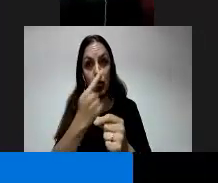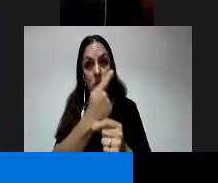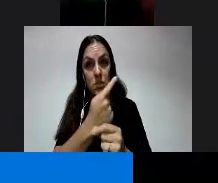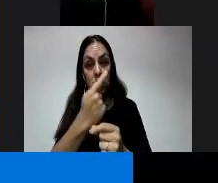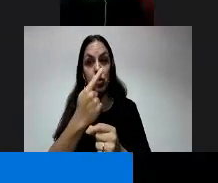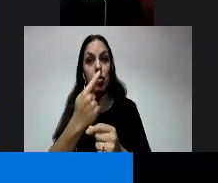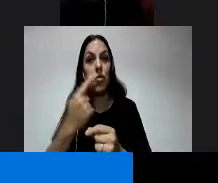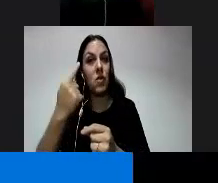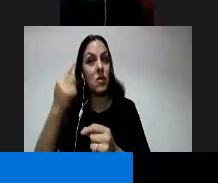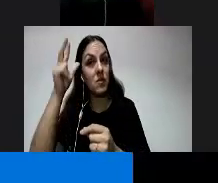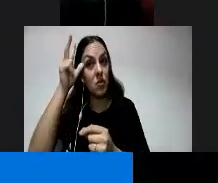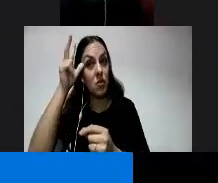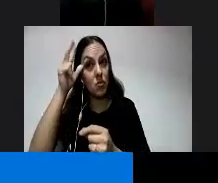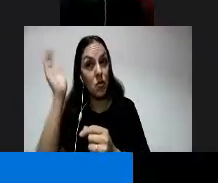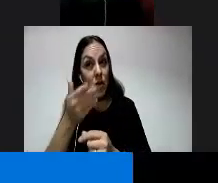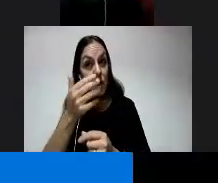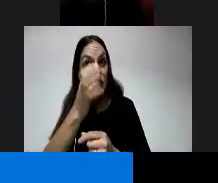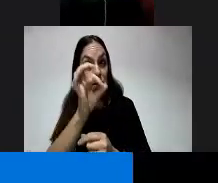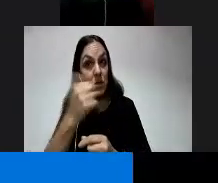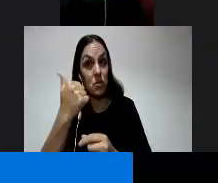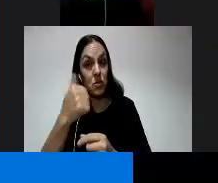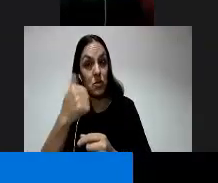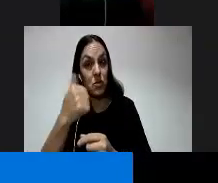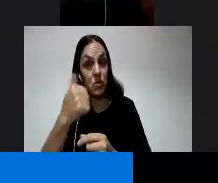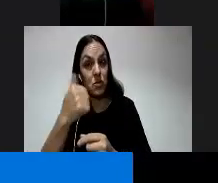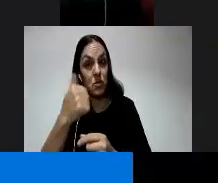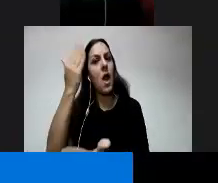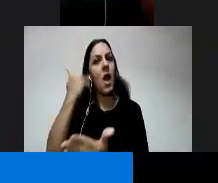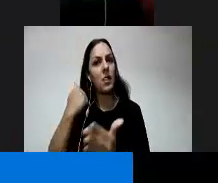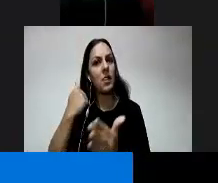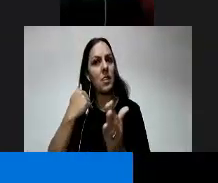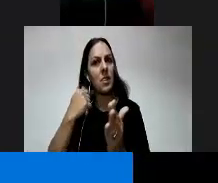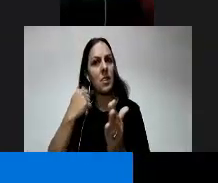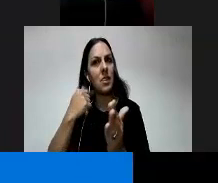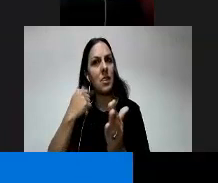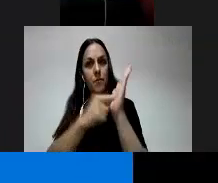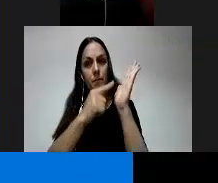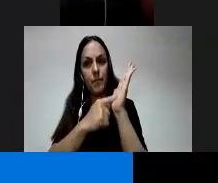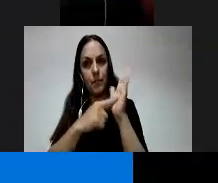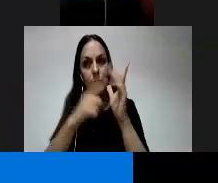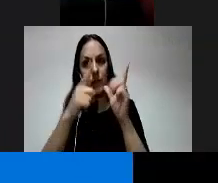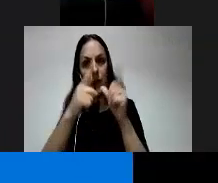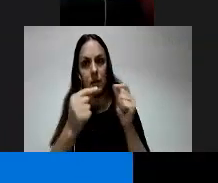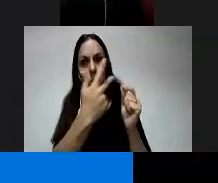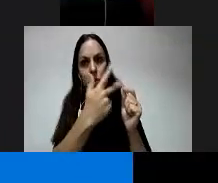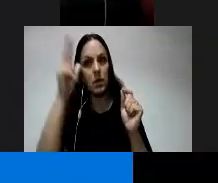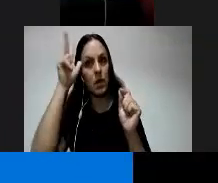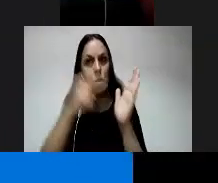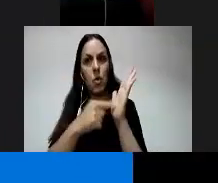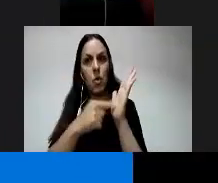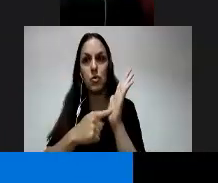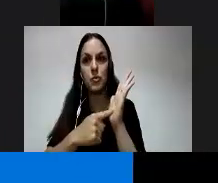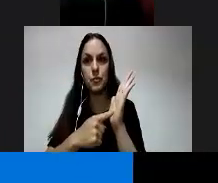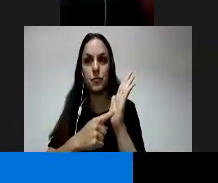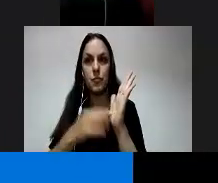118/06, pero antecede lo que establece el artículo 38. Deberá observarse, entre